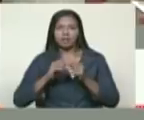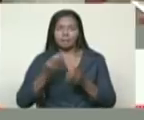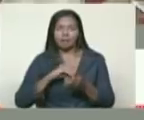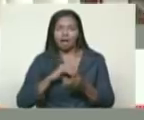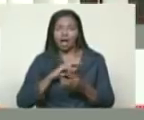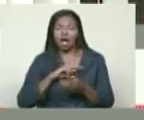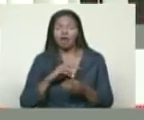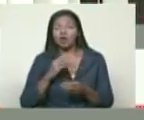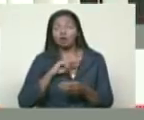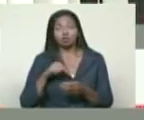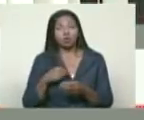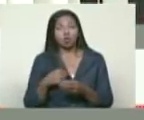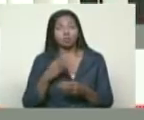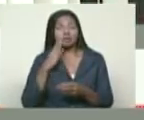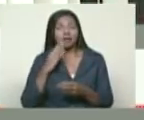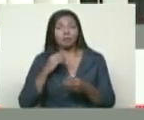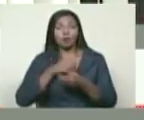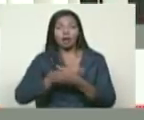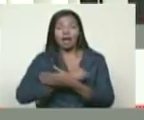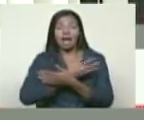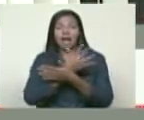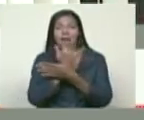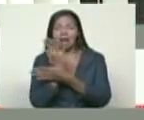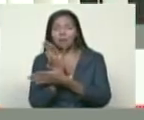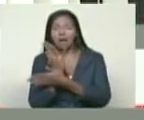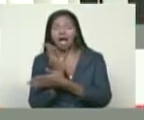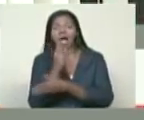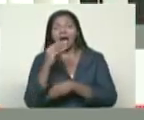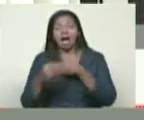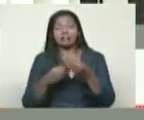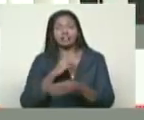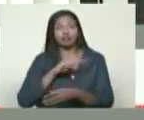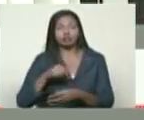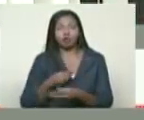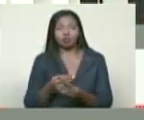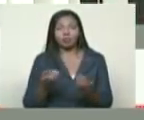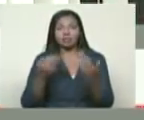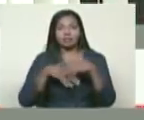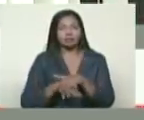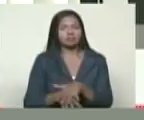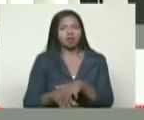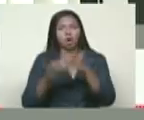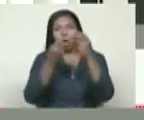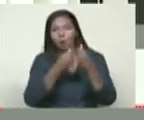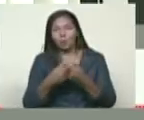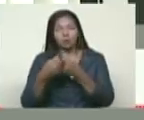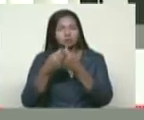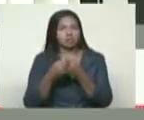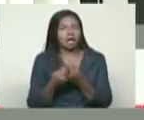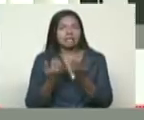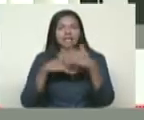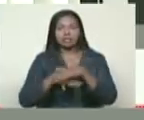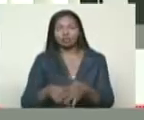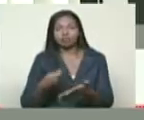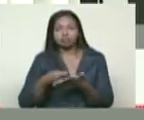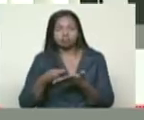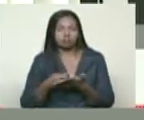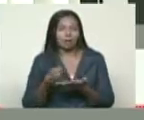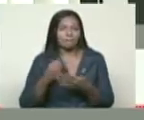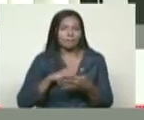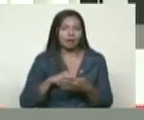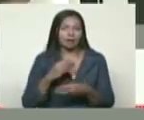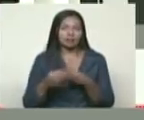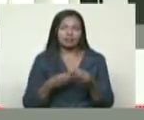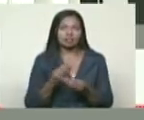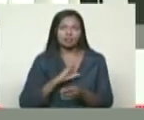además el ALBA TCP no entiende a la integración como integración comercial, como integración de ganancia, de acumulación